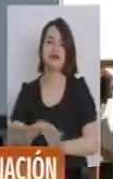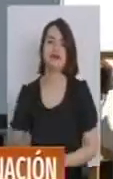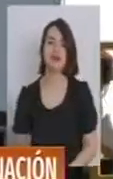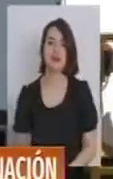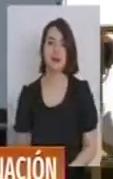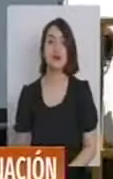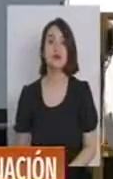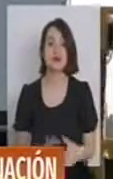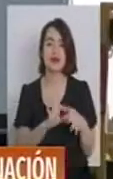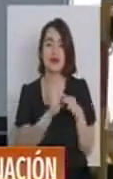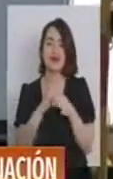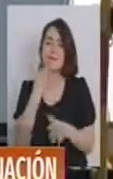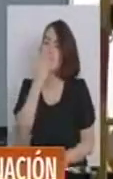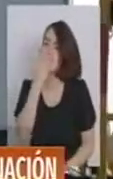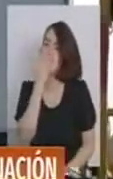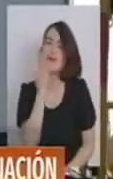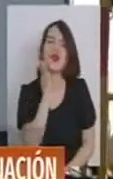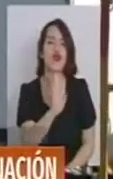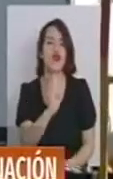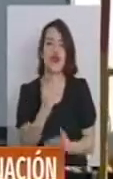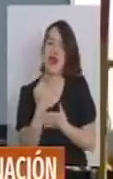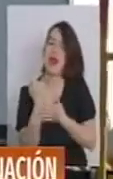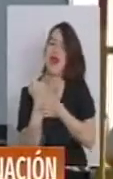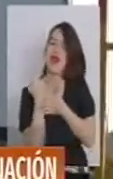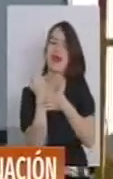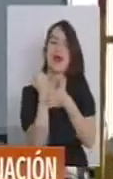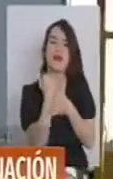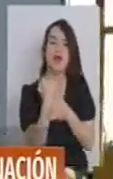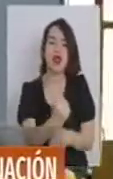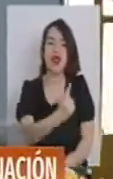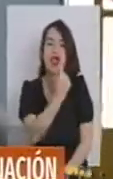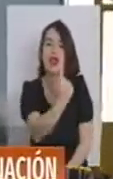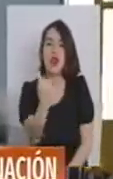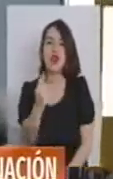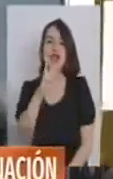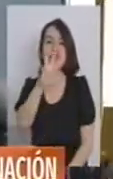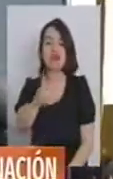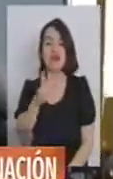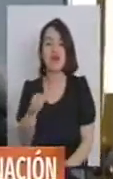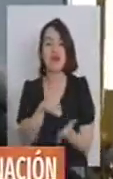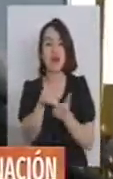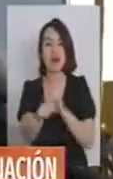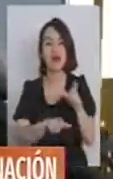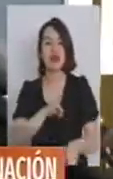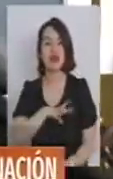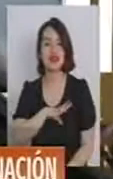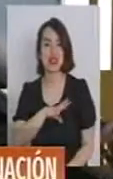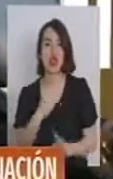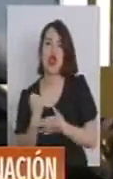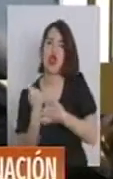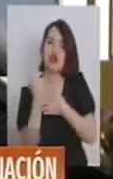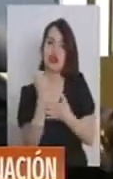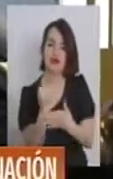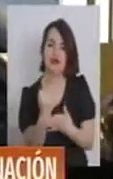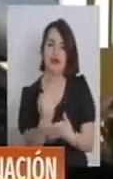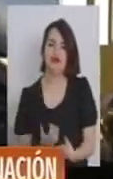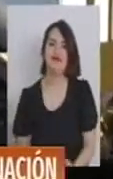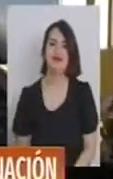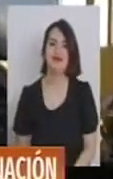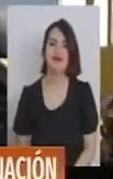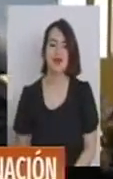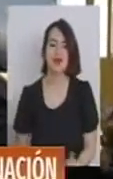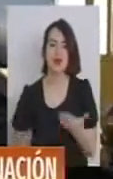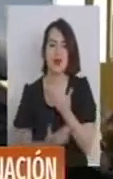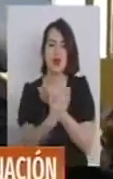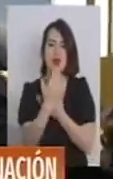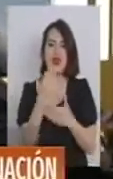es la mejor herramienta que tenemos cada uno de los 19 millones de chilenos para contribuir a esta cruzada de